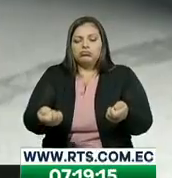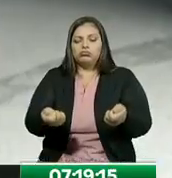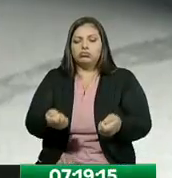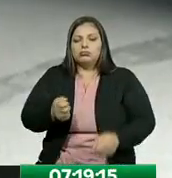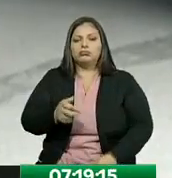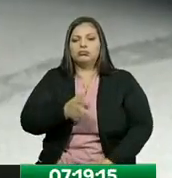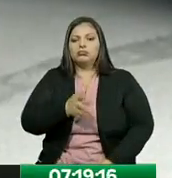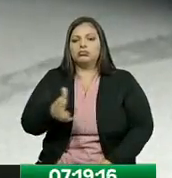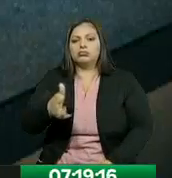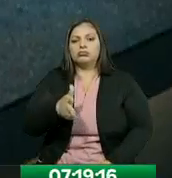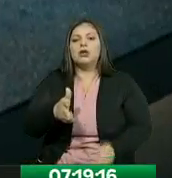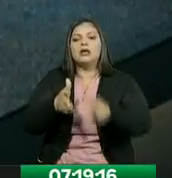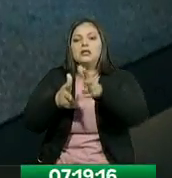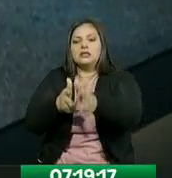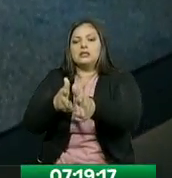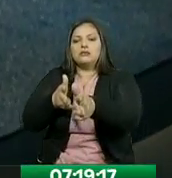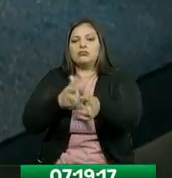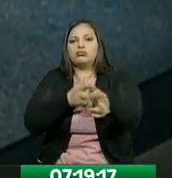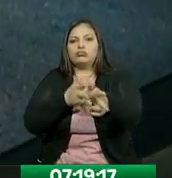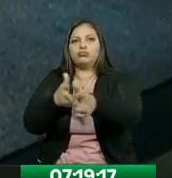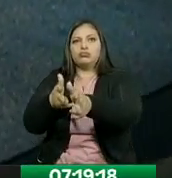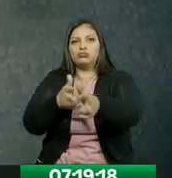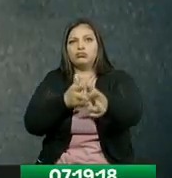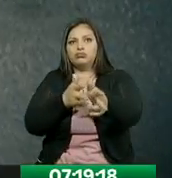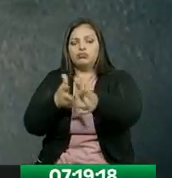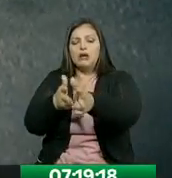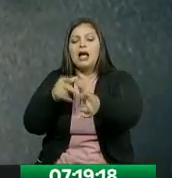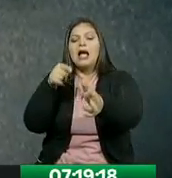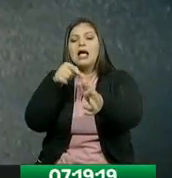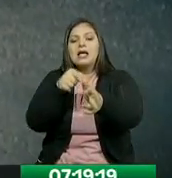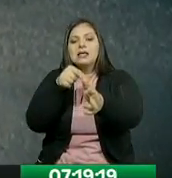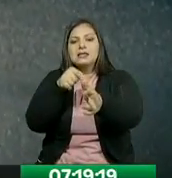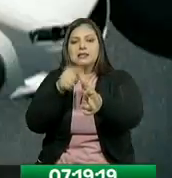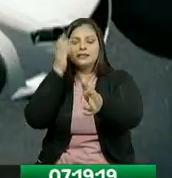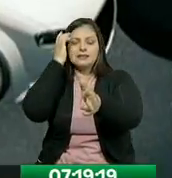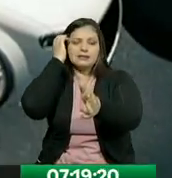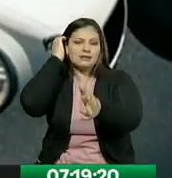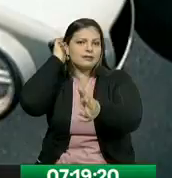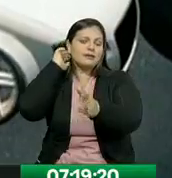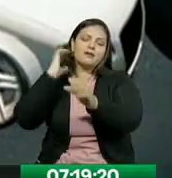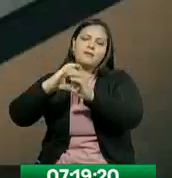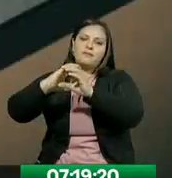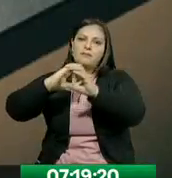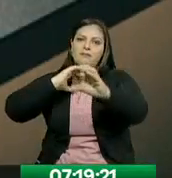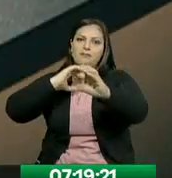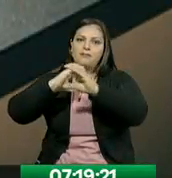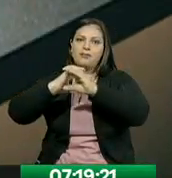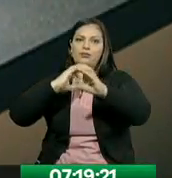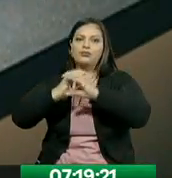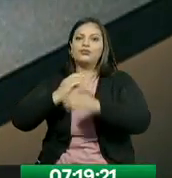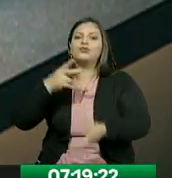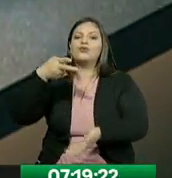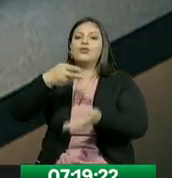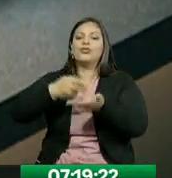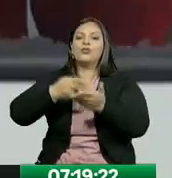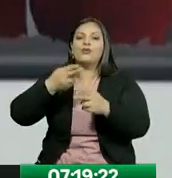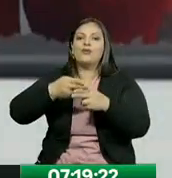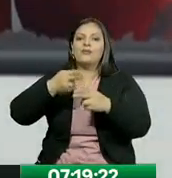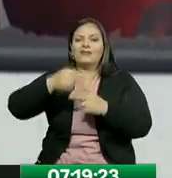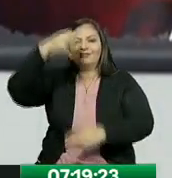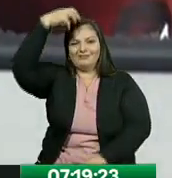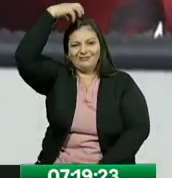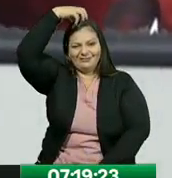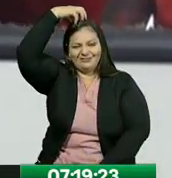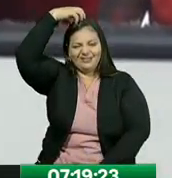una llanta, provocó que un auto que circulaba en sentido contrario se choque con un bus de la cooperativa Reina del Camino. Producto